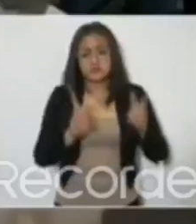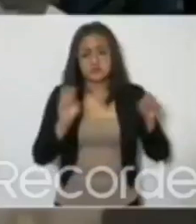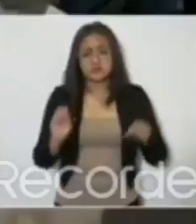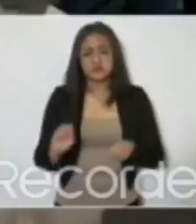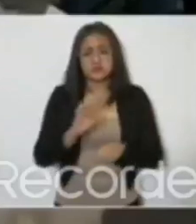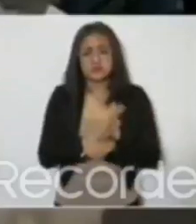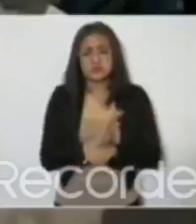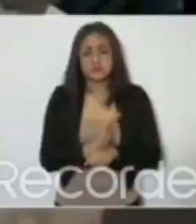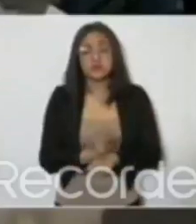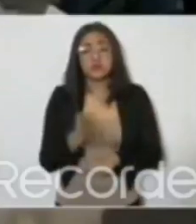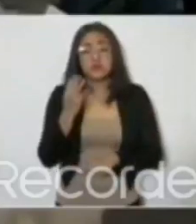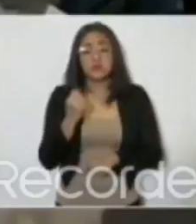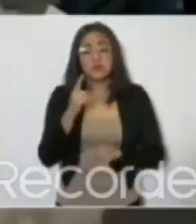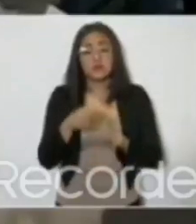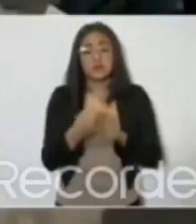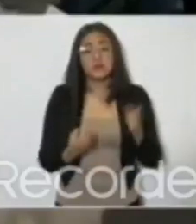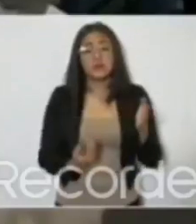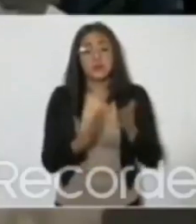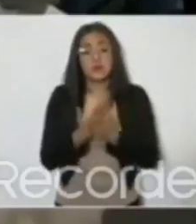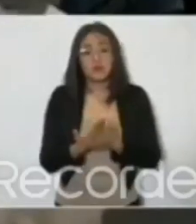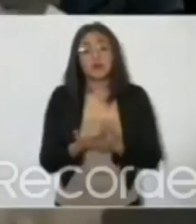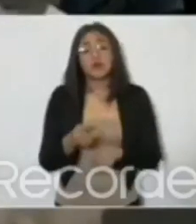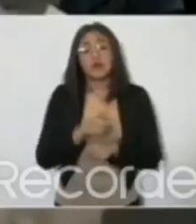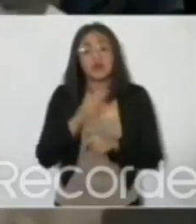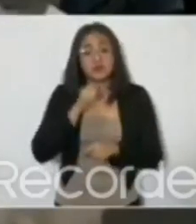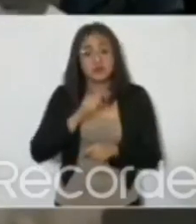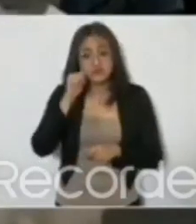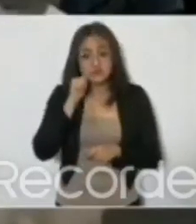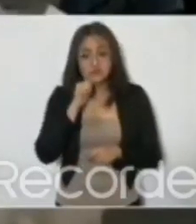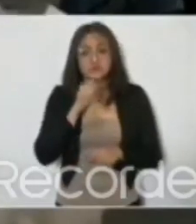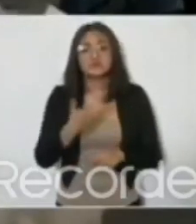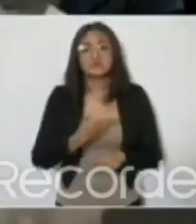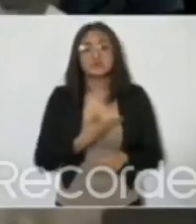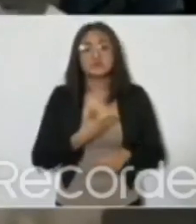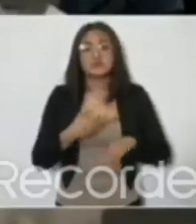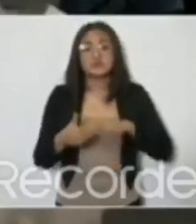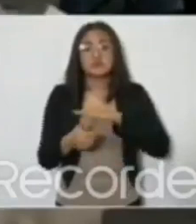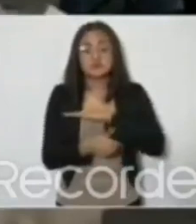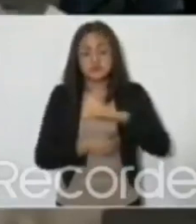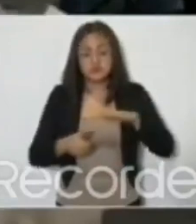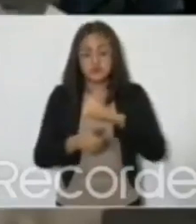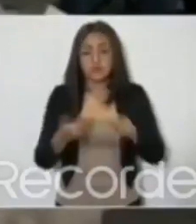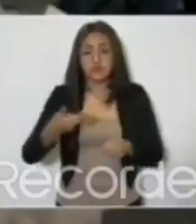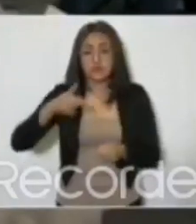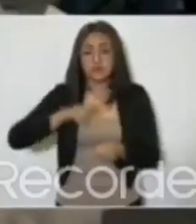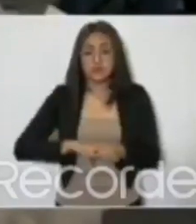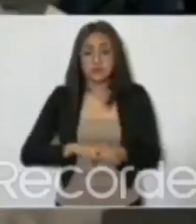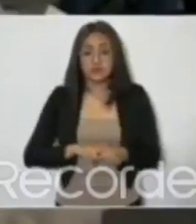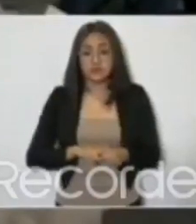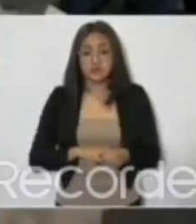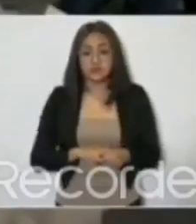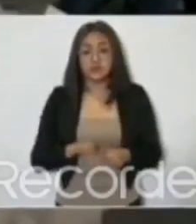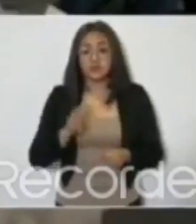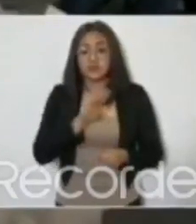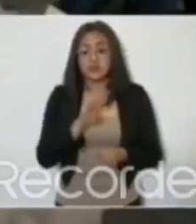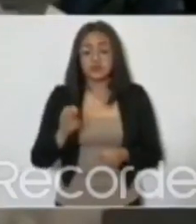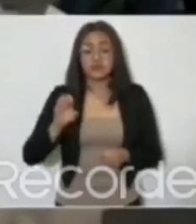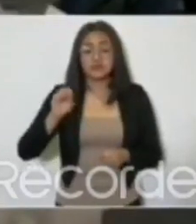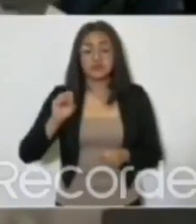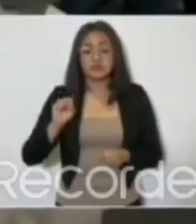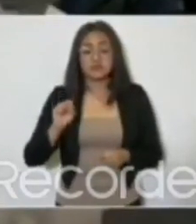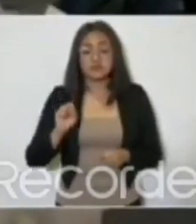de markovitch nueve casos nuevos en comparación el día de ayer tenemos casos activos ambulatorios hospitalizados